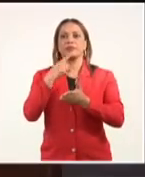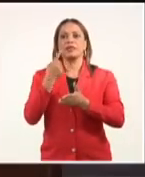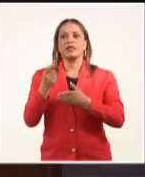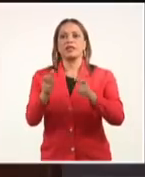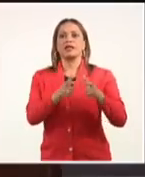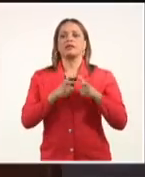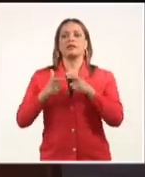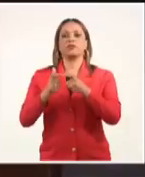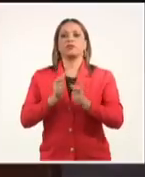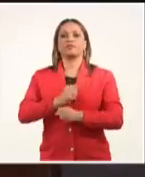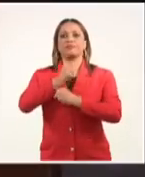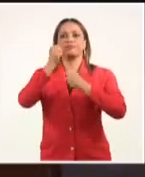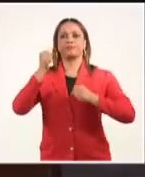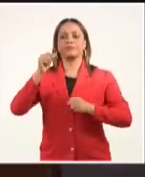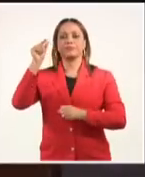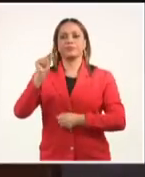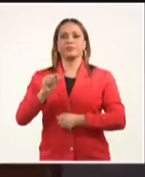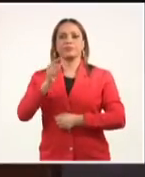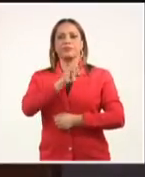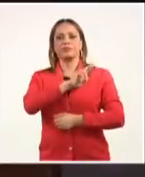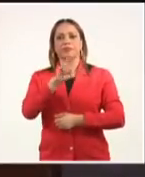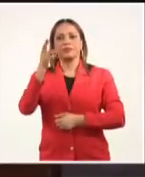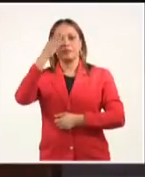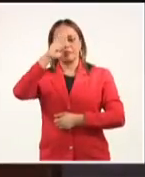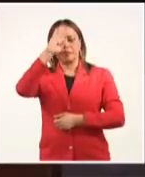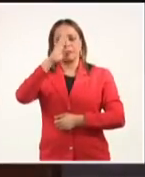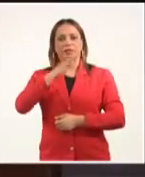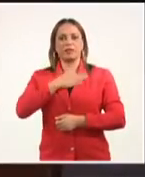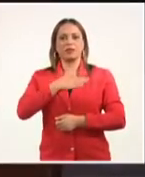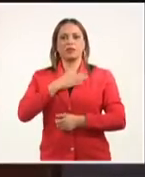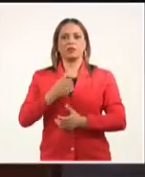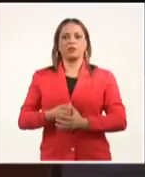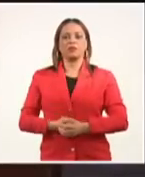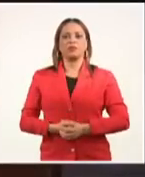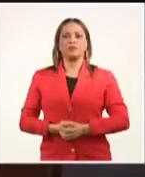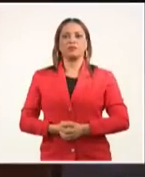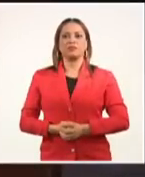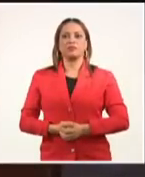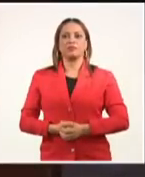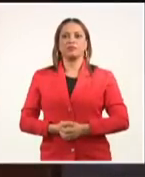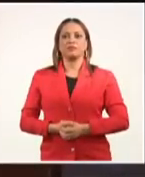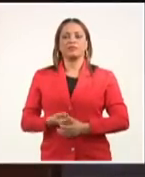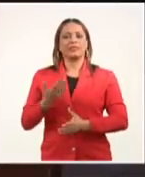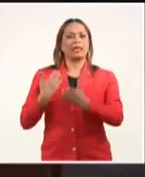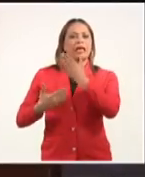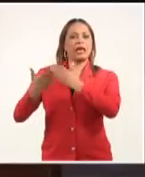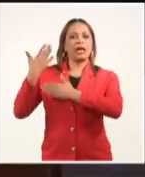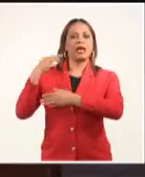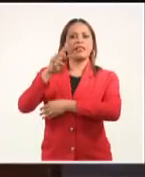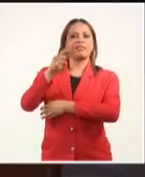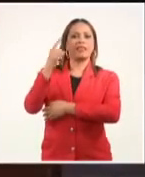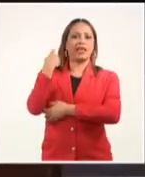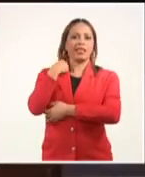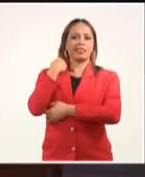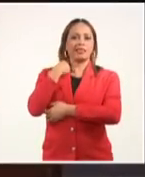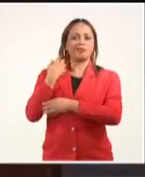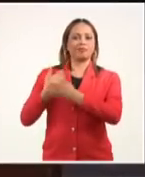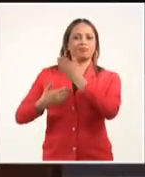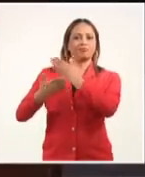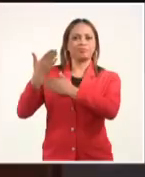de Combatientes de la Revolución Cubana hace 30 años,